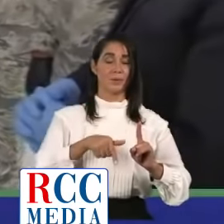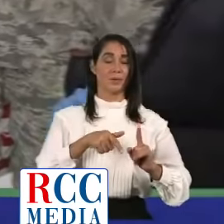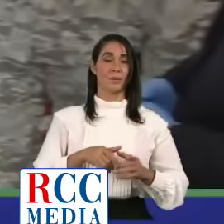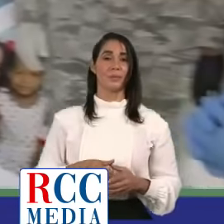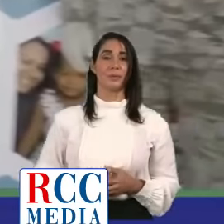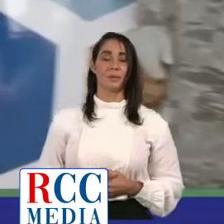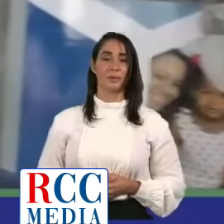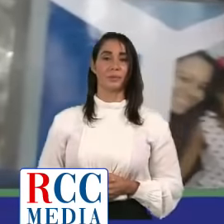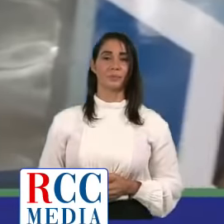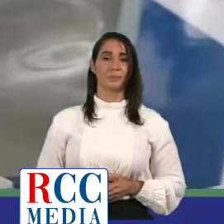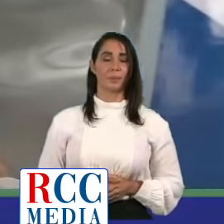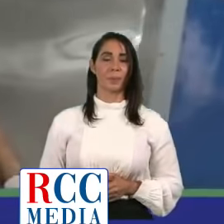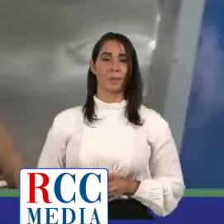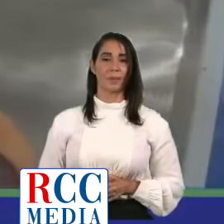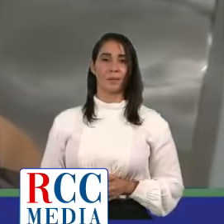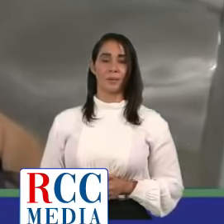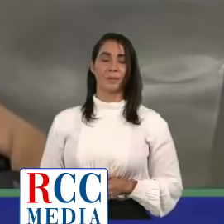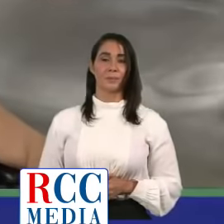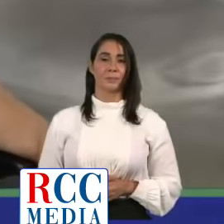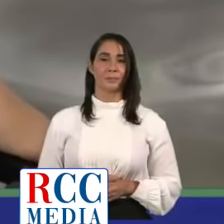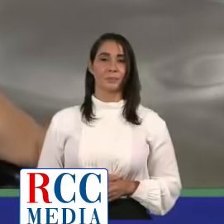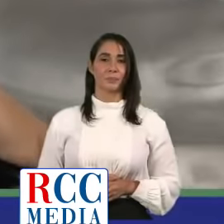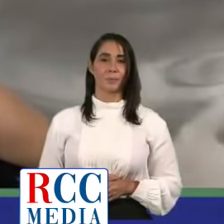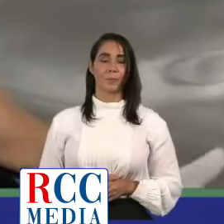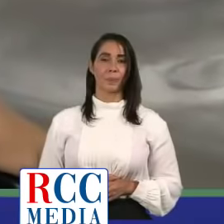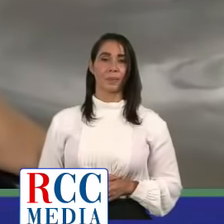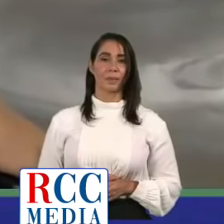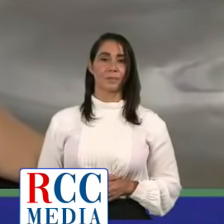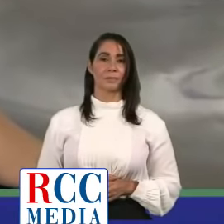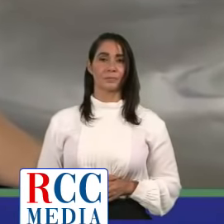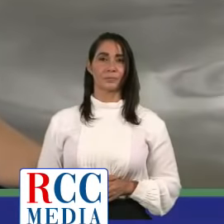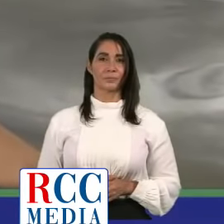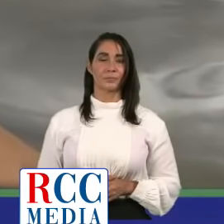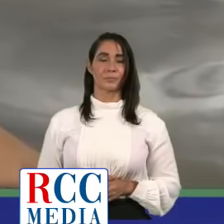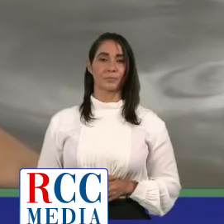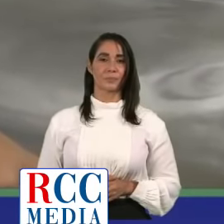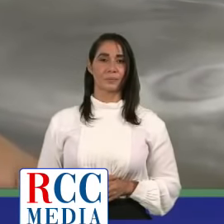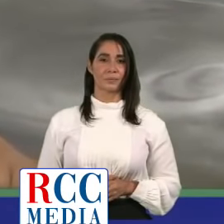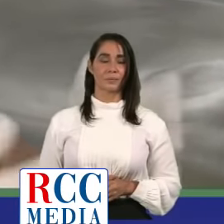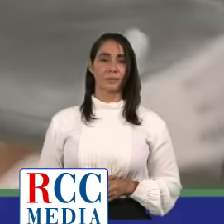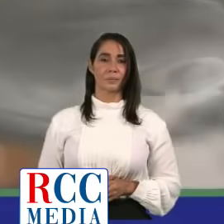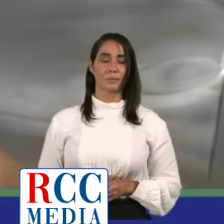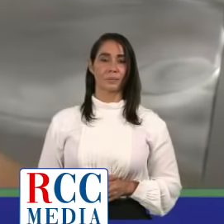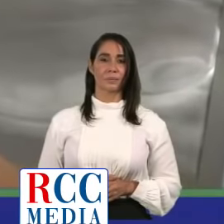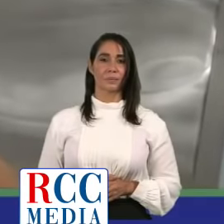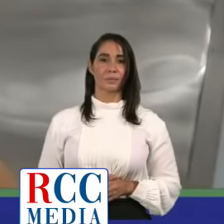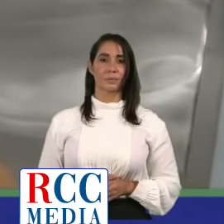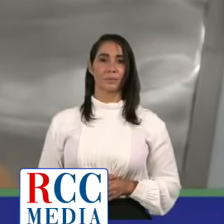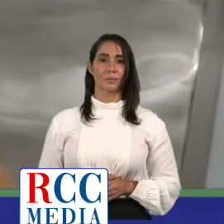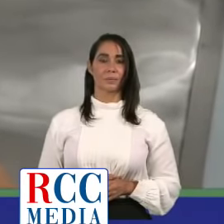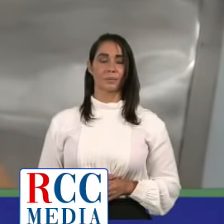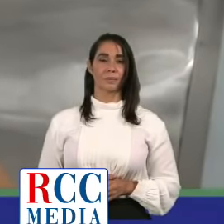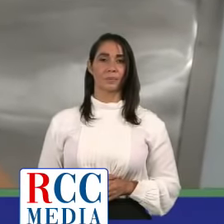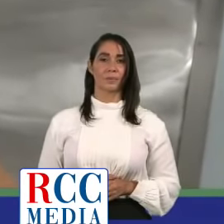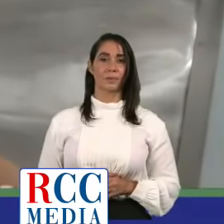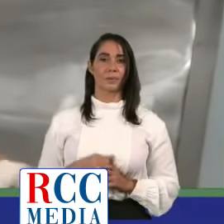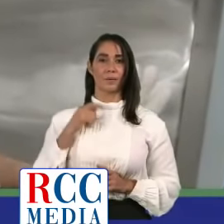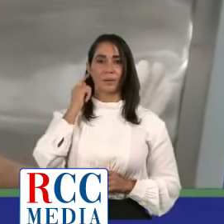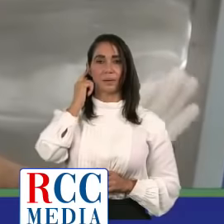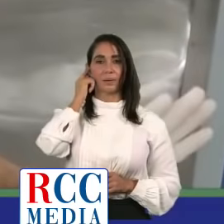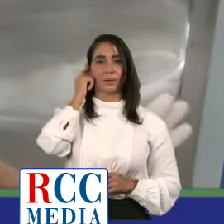Gracias a todo el personal del hospital, muchas gracias al ministro de la Salud, al presidente de la República.